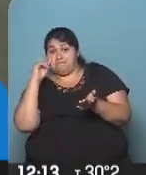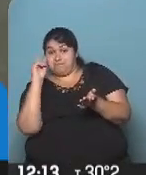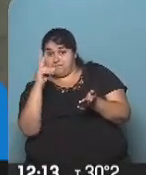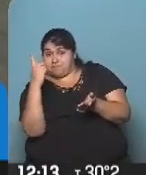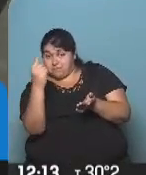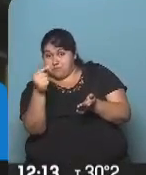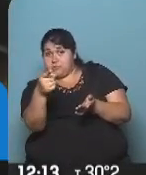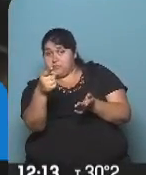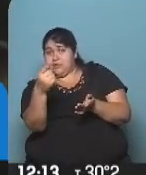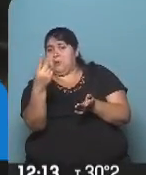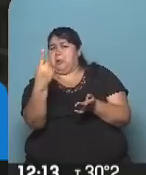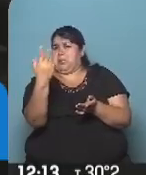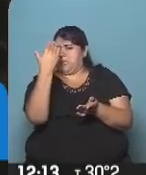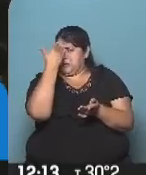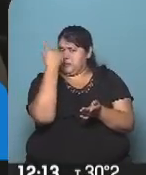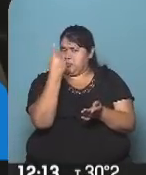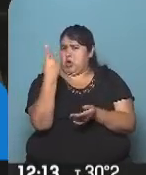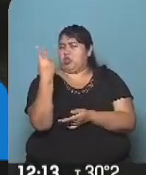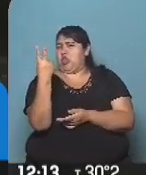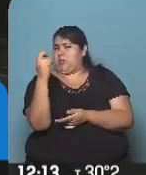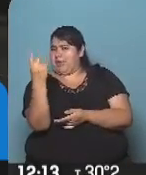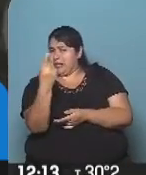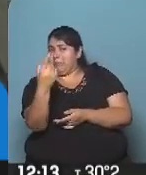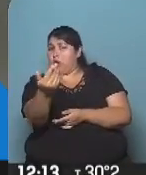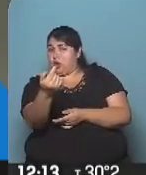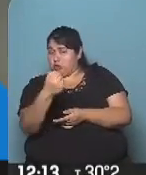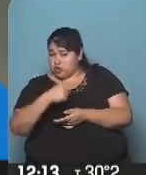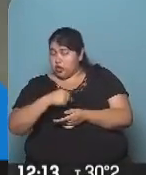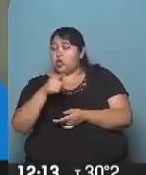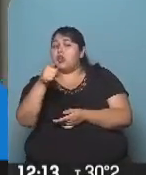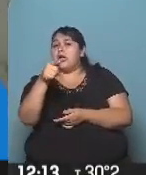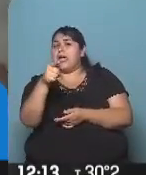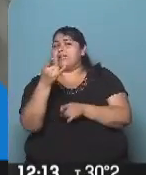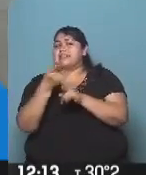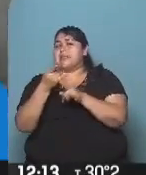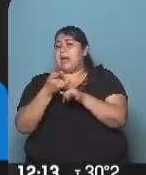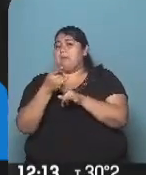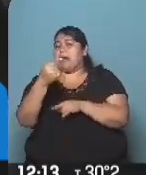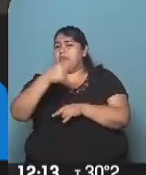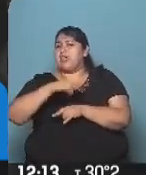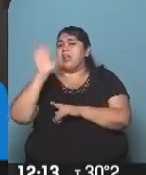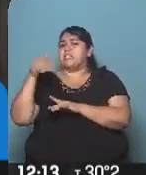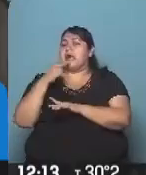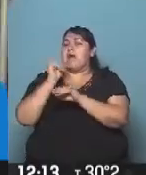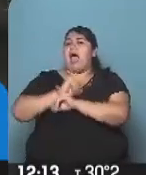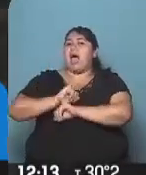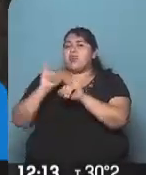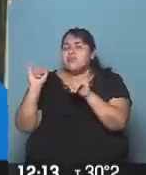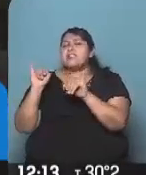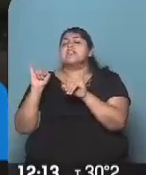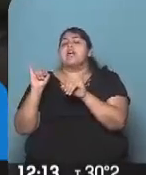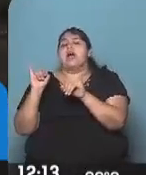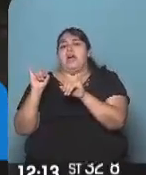el que sale cada 15, 20 minutos y es quien de una u otra manera avisa a las personas que están